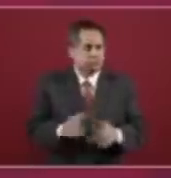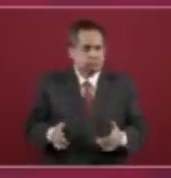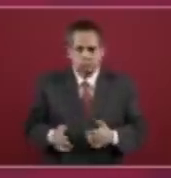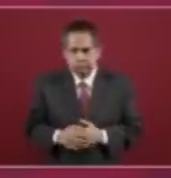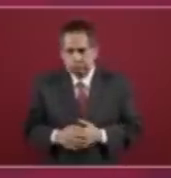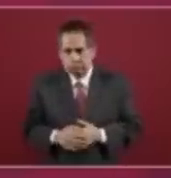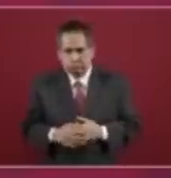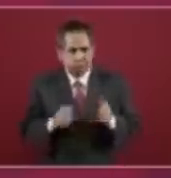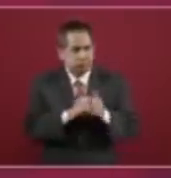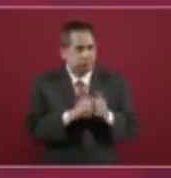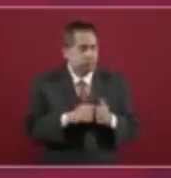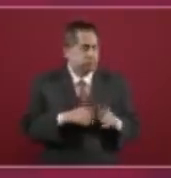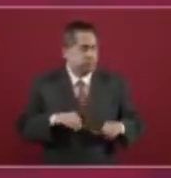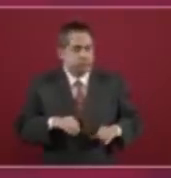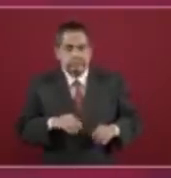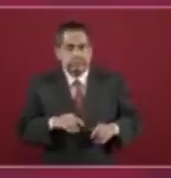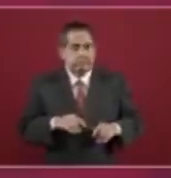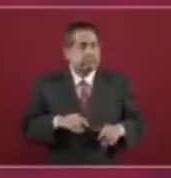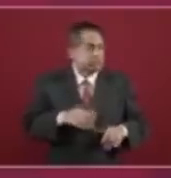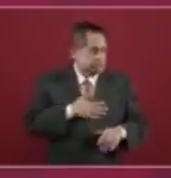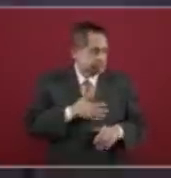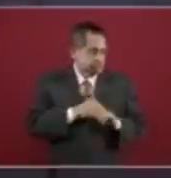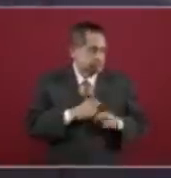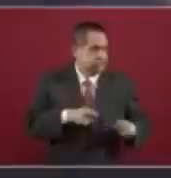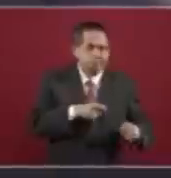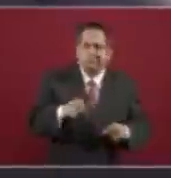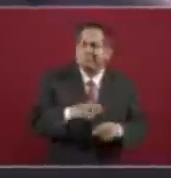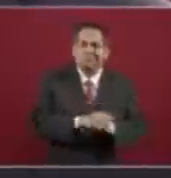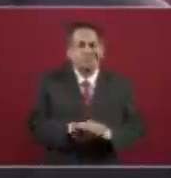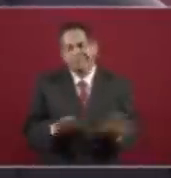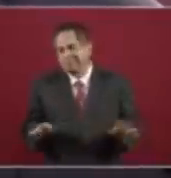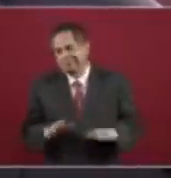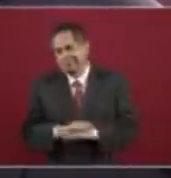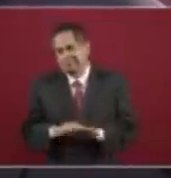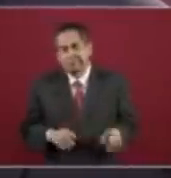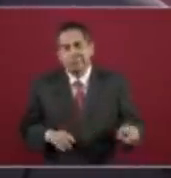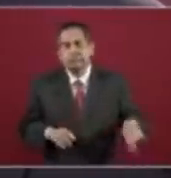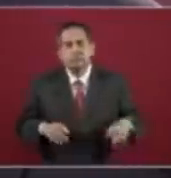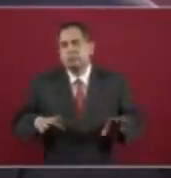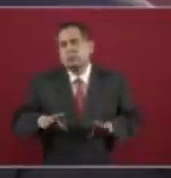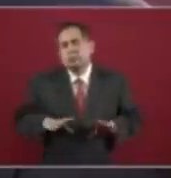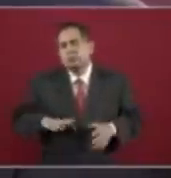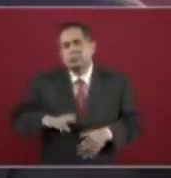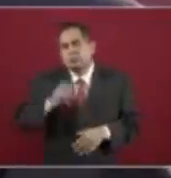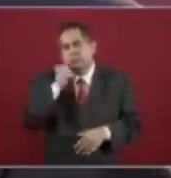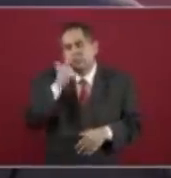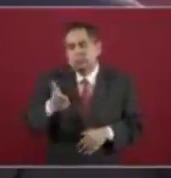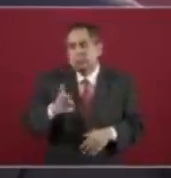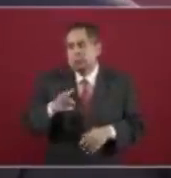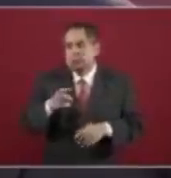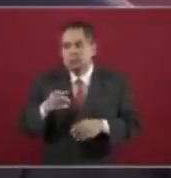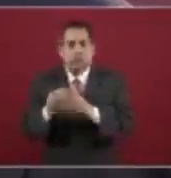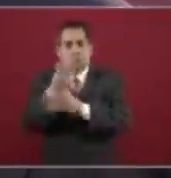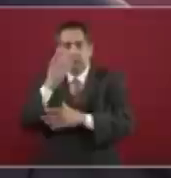hasta con conflictos de intereses. Entonces, no les conviene. Ahora,